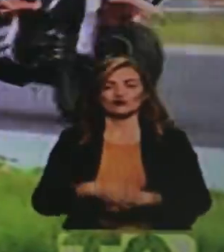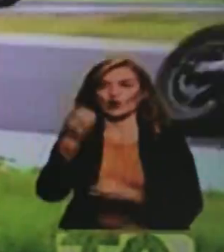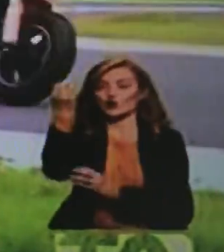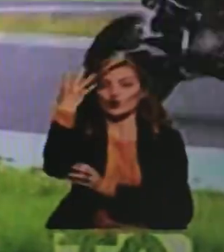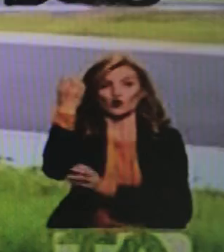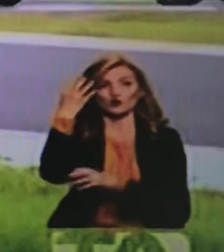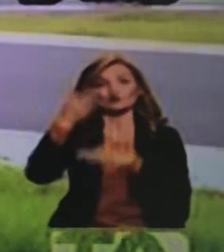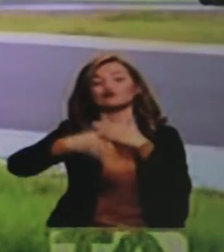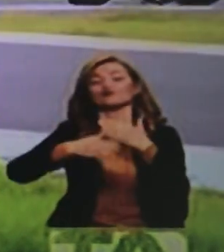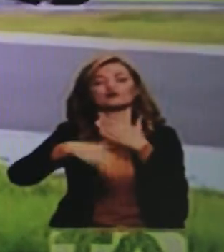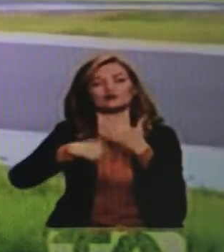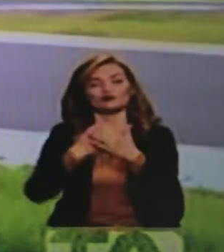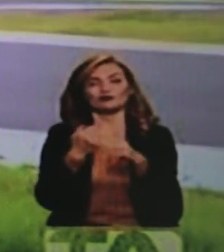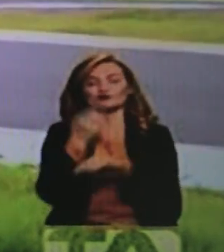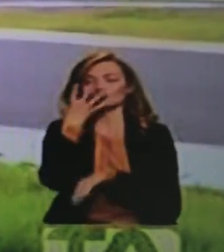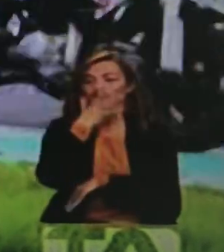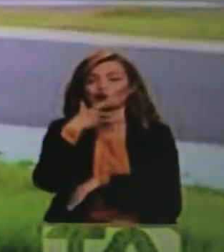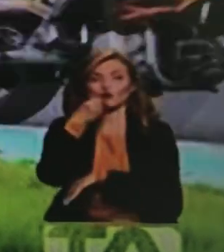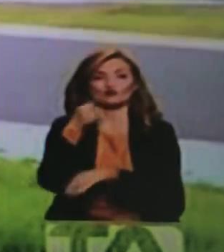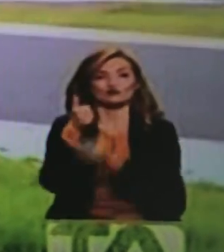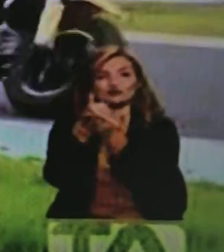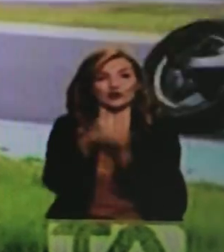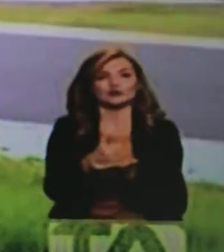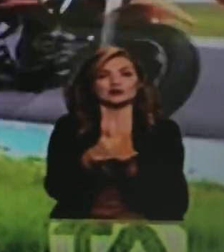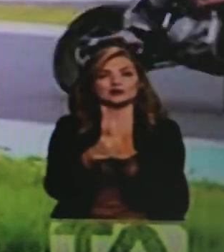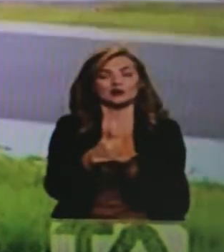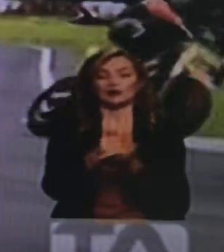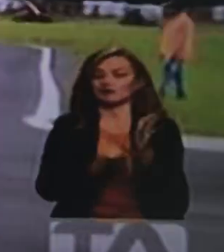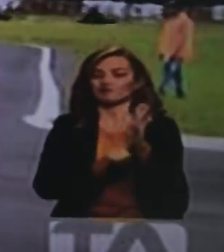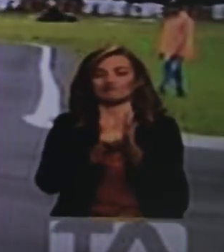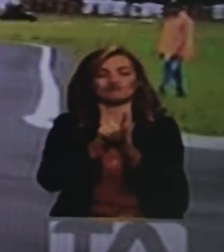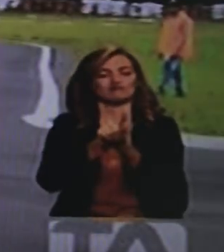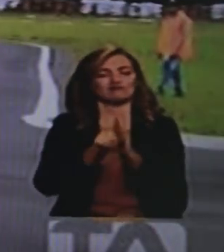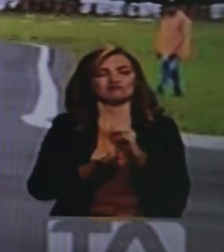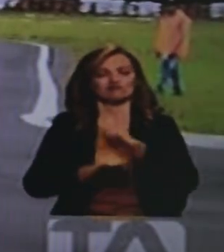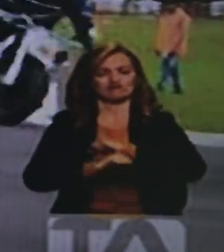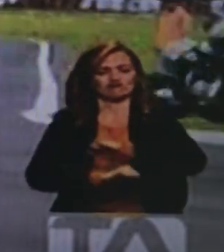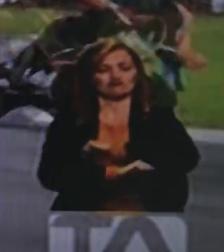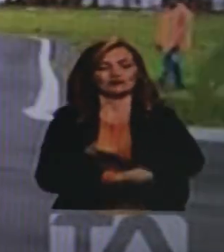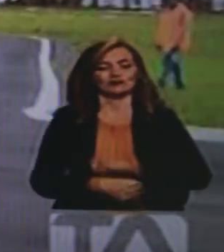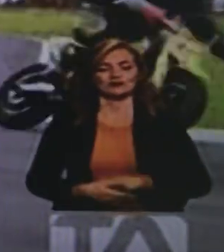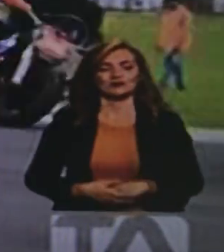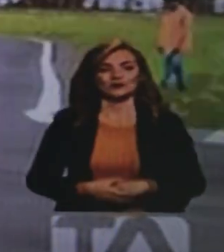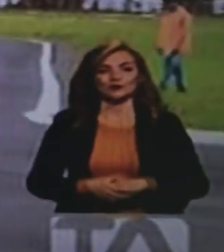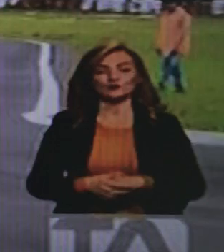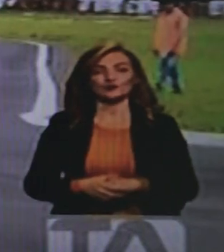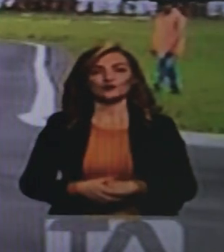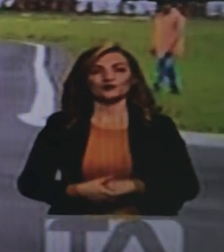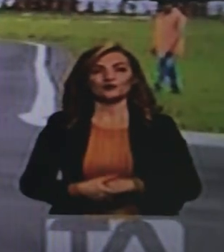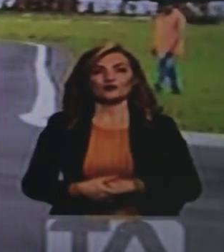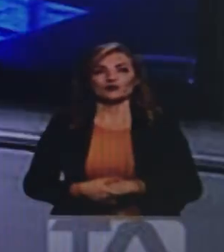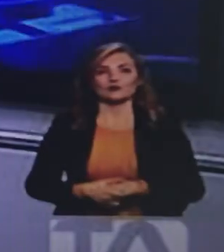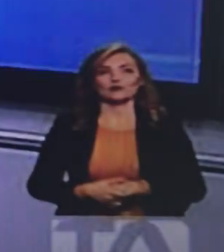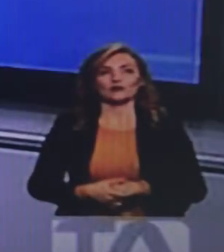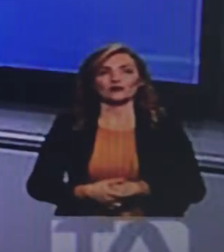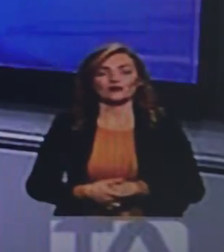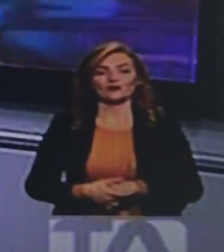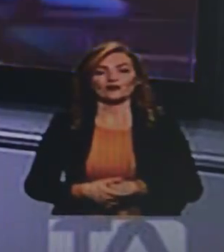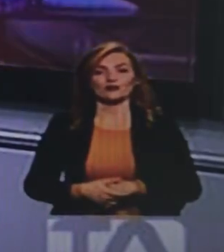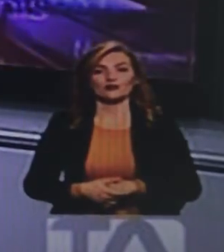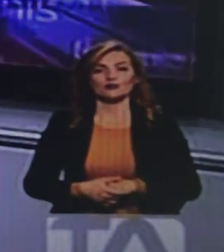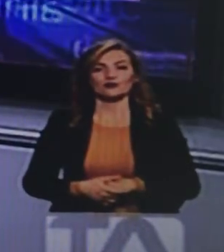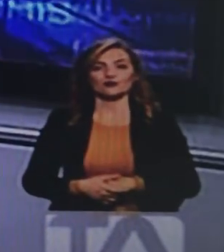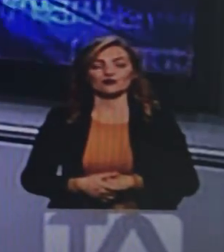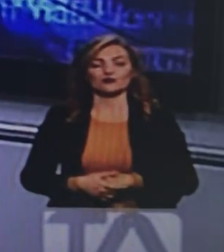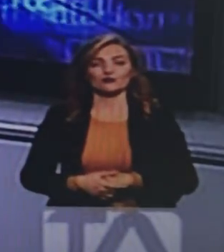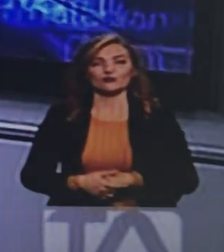iluminación, todo espectacular. En todo caso, eso ayuda a que sigas fomentando el nivel. Igual vida, 24 horas. Federico